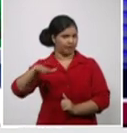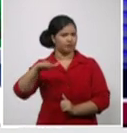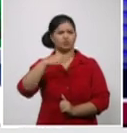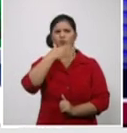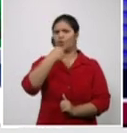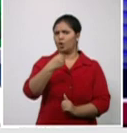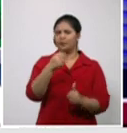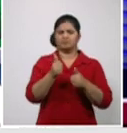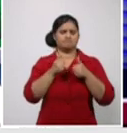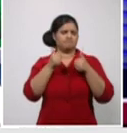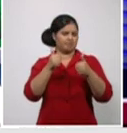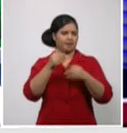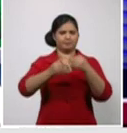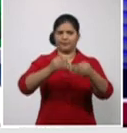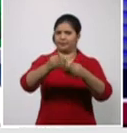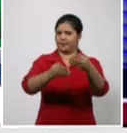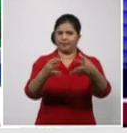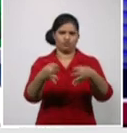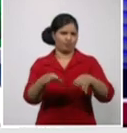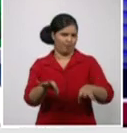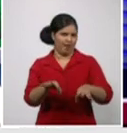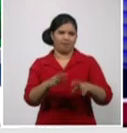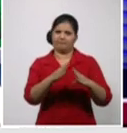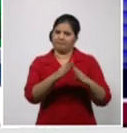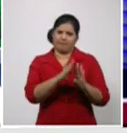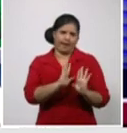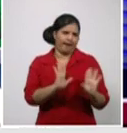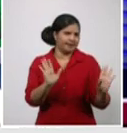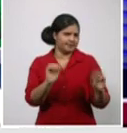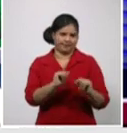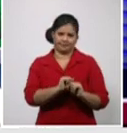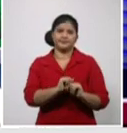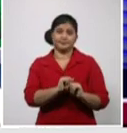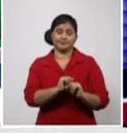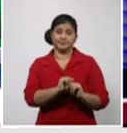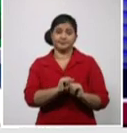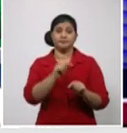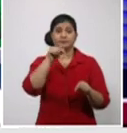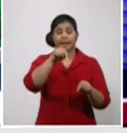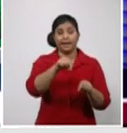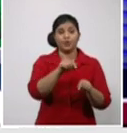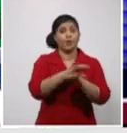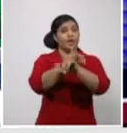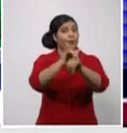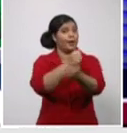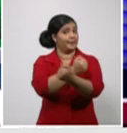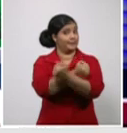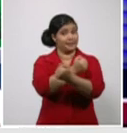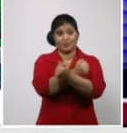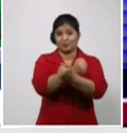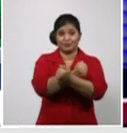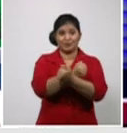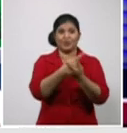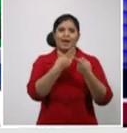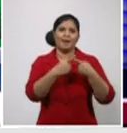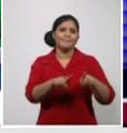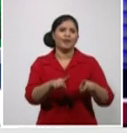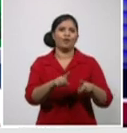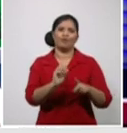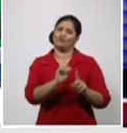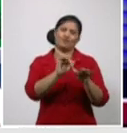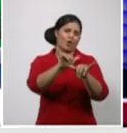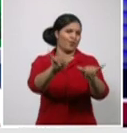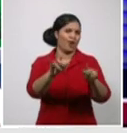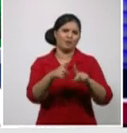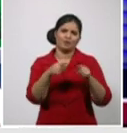estos pacientes, que generalmente no exenta de complicaciones, pero generalmente favorable, pues ninguno